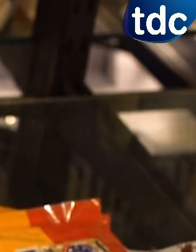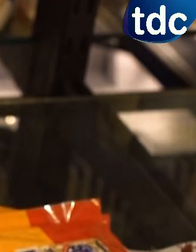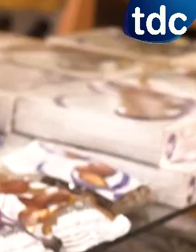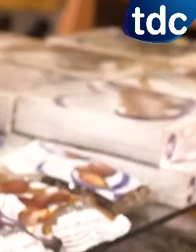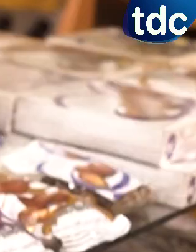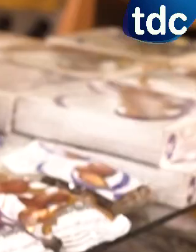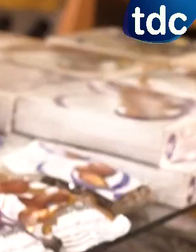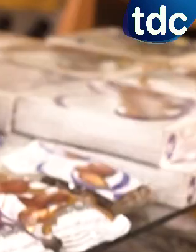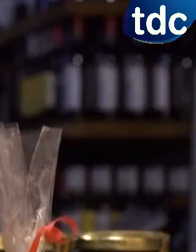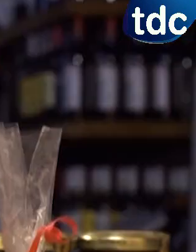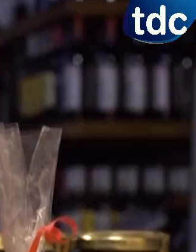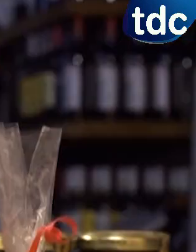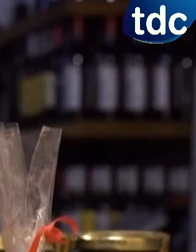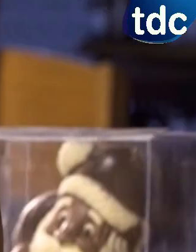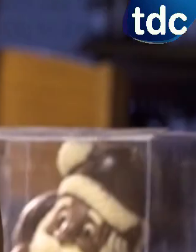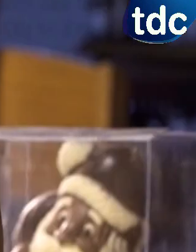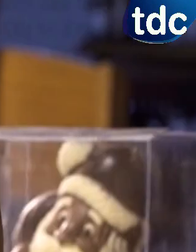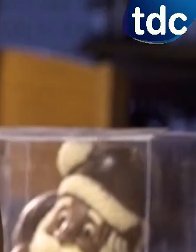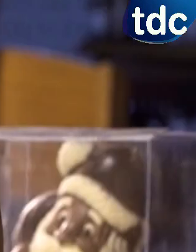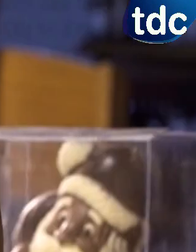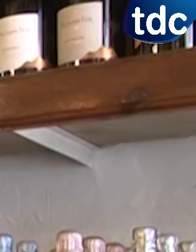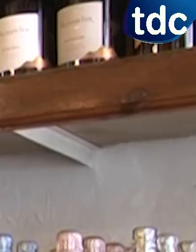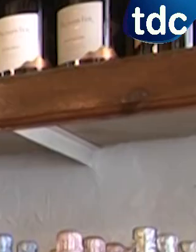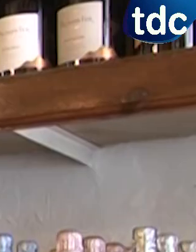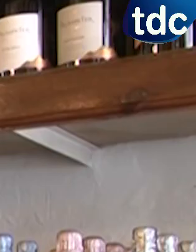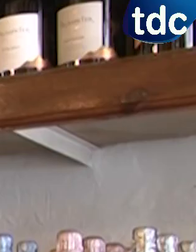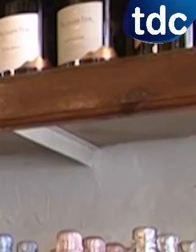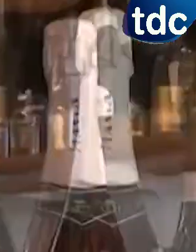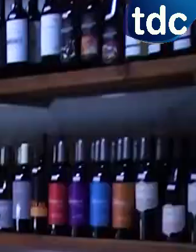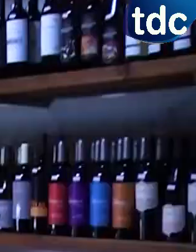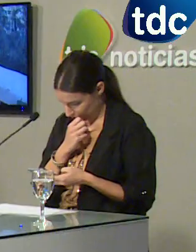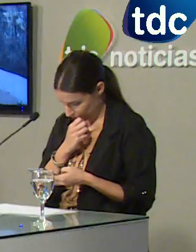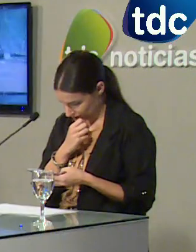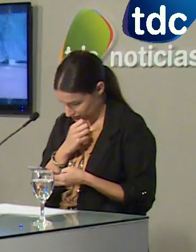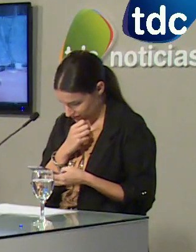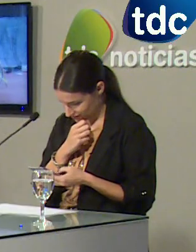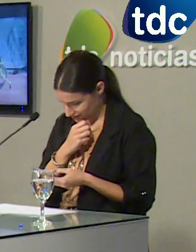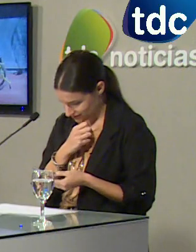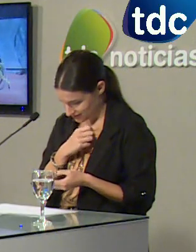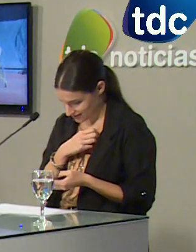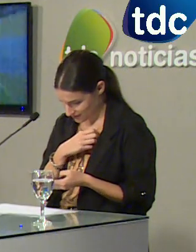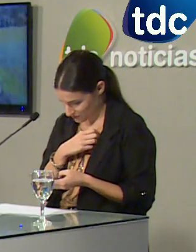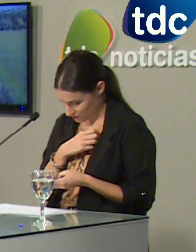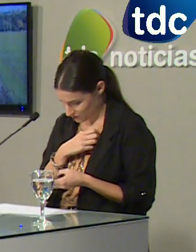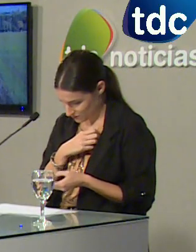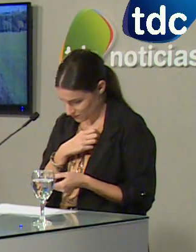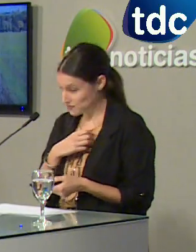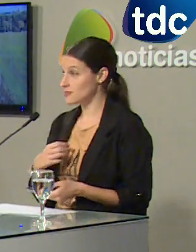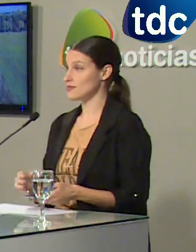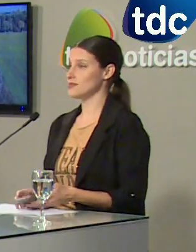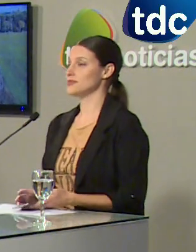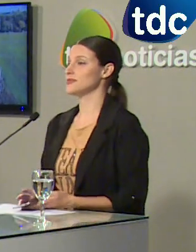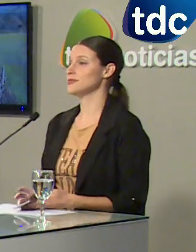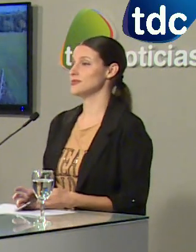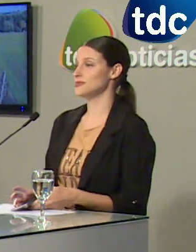El Gran Tonel. Su bodega en Firmat. San Martín 1425. Teléfono 03465.